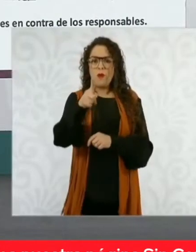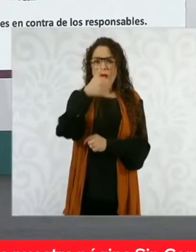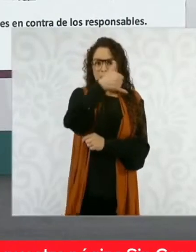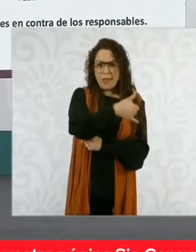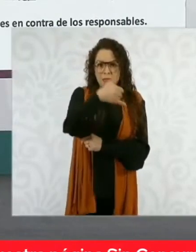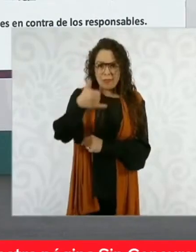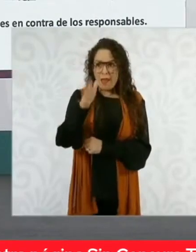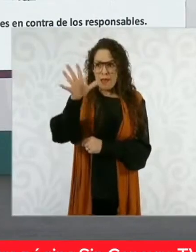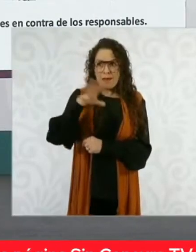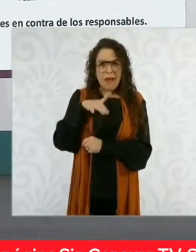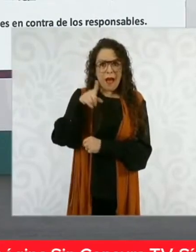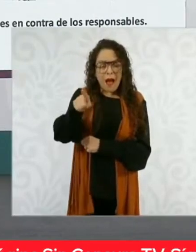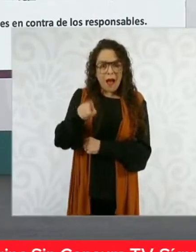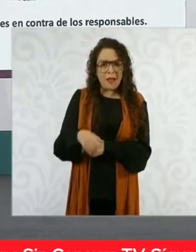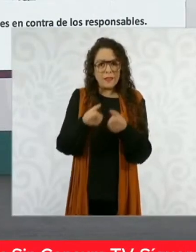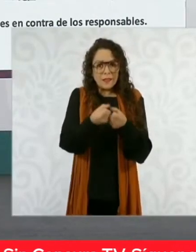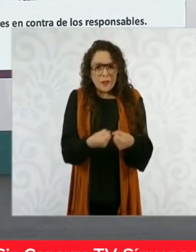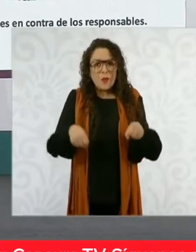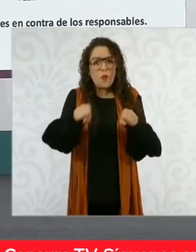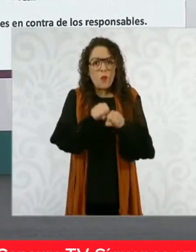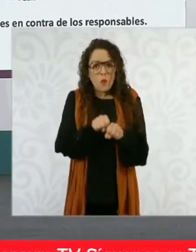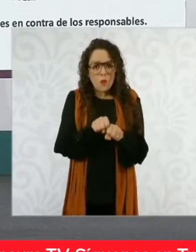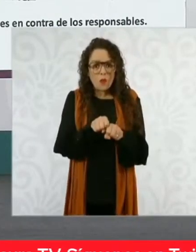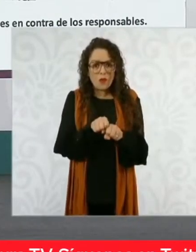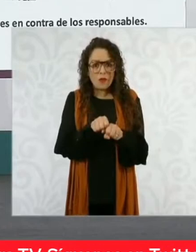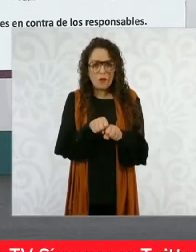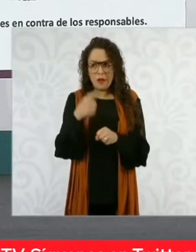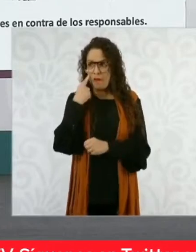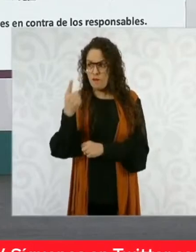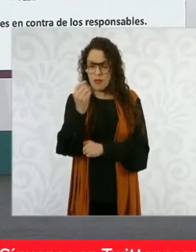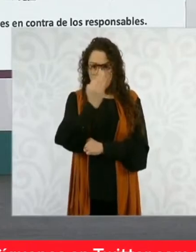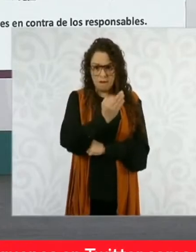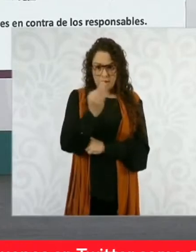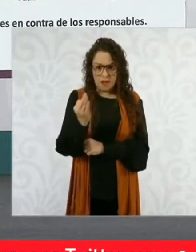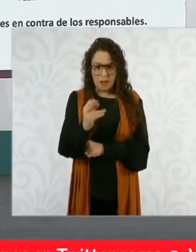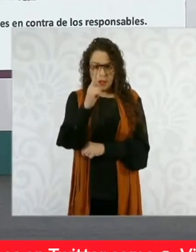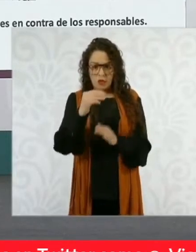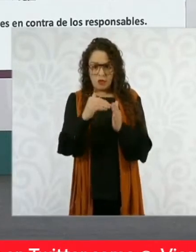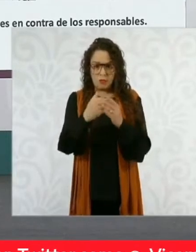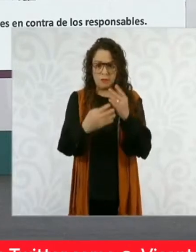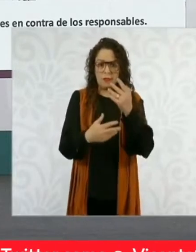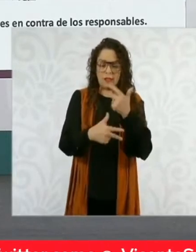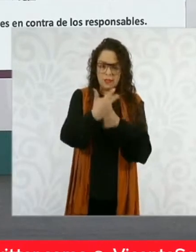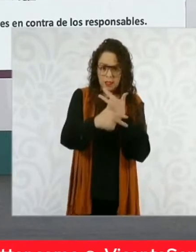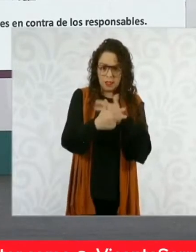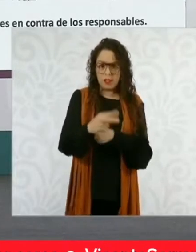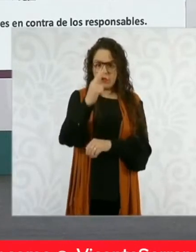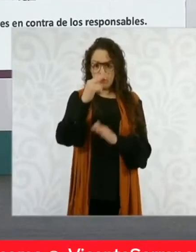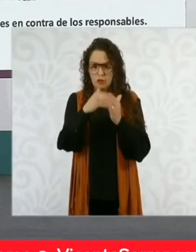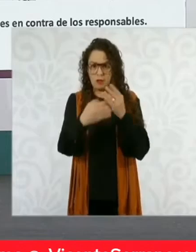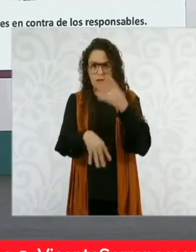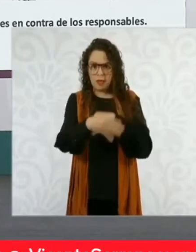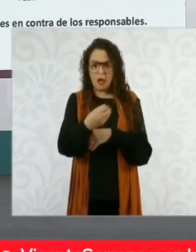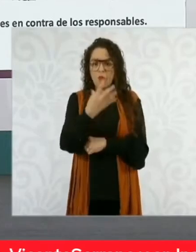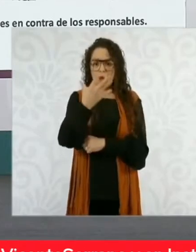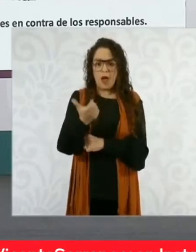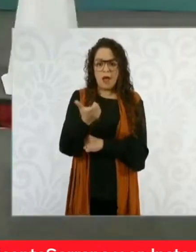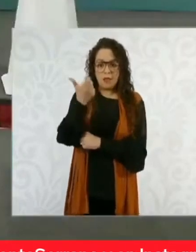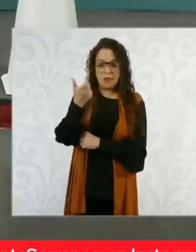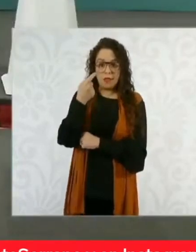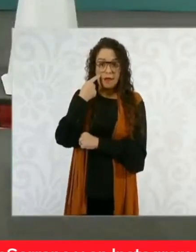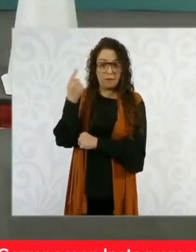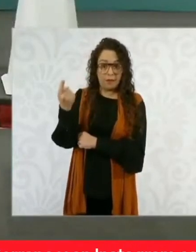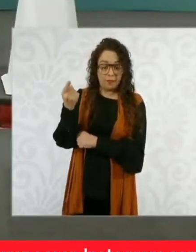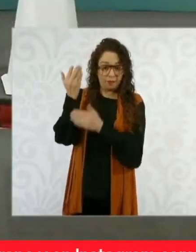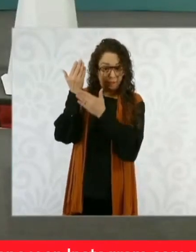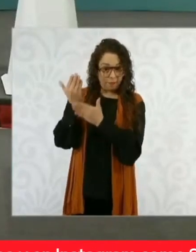cubre ese seguro. Aquí están las fechas, 2013 y 2014 y los montos. La